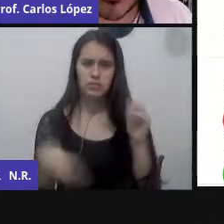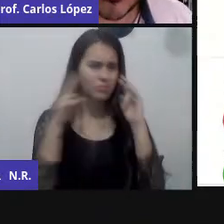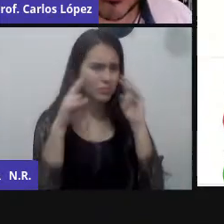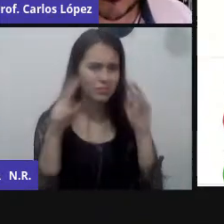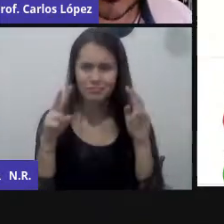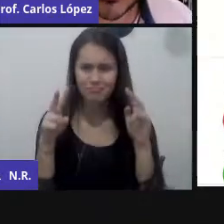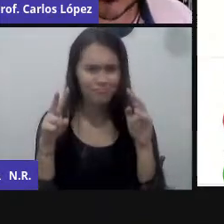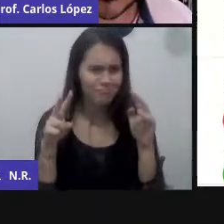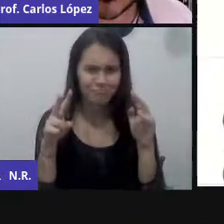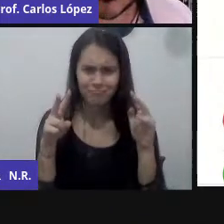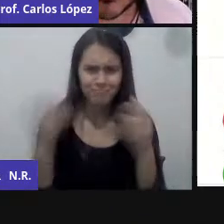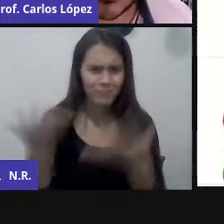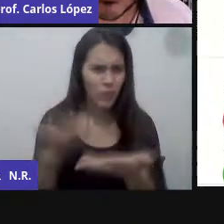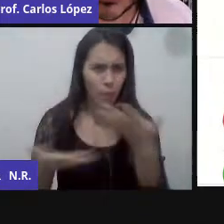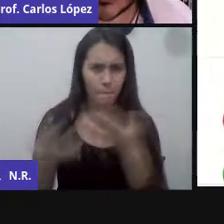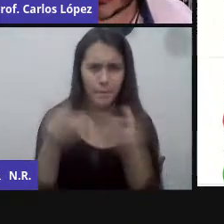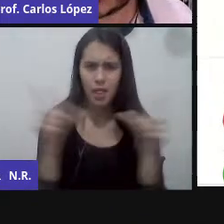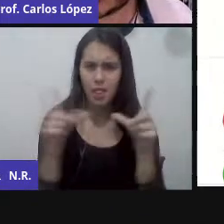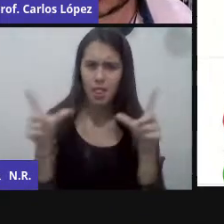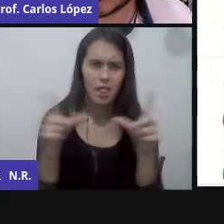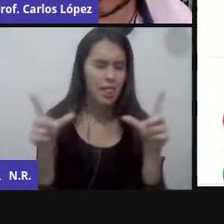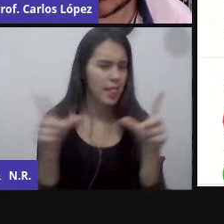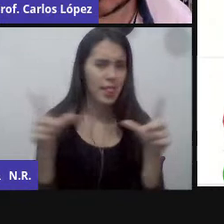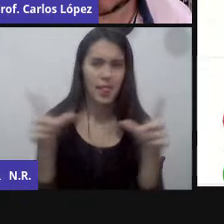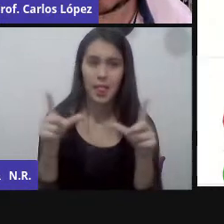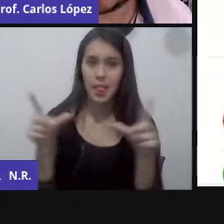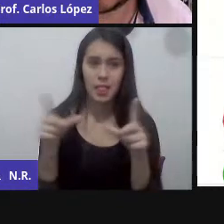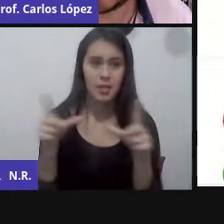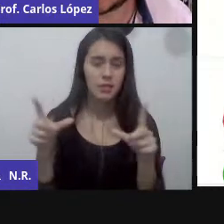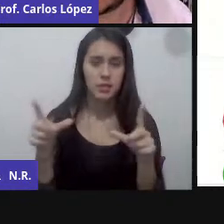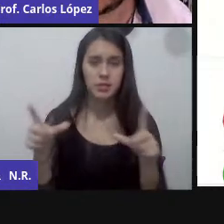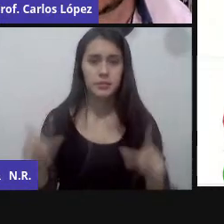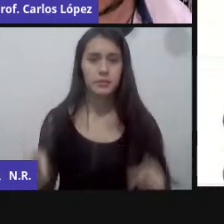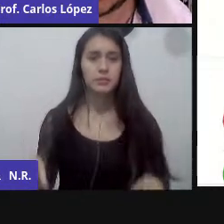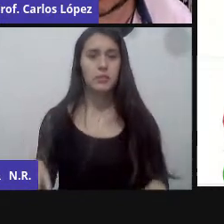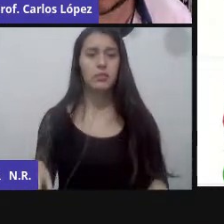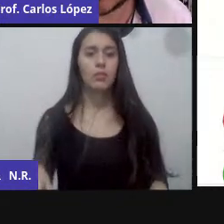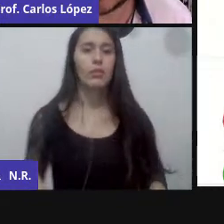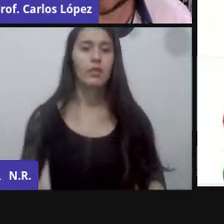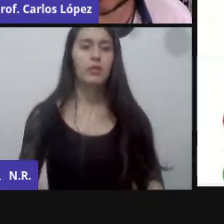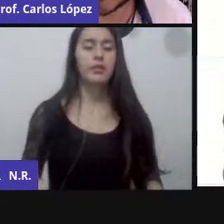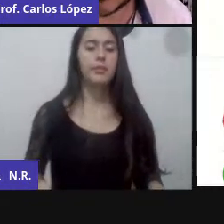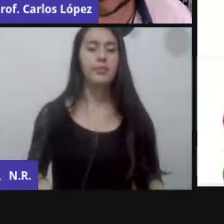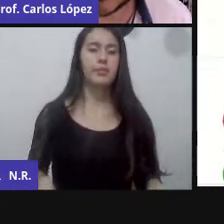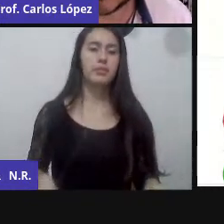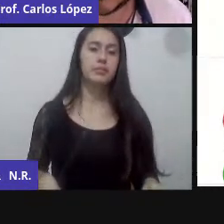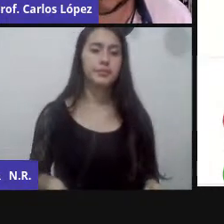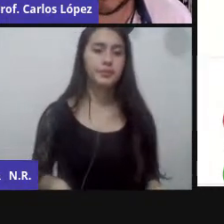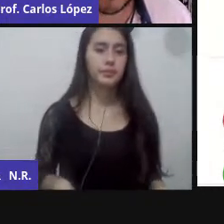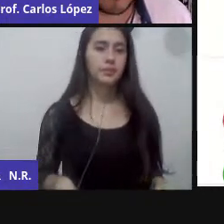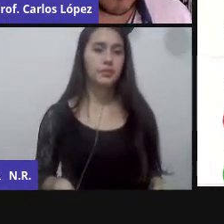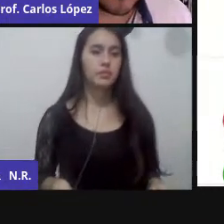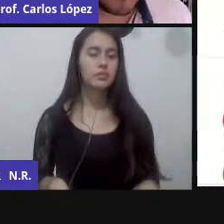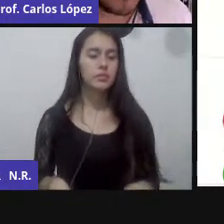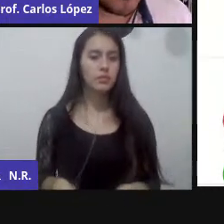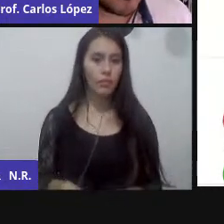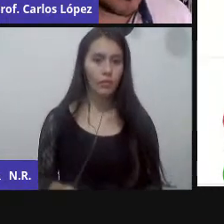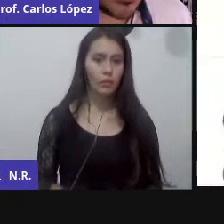no estoy compartiendo la pantalla. No, en este momento solo estamos viendo tu correo. Listo, entonces aquí